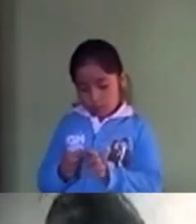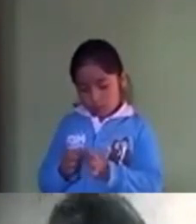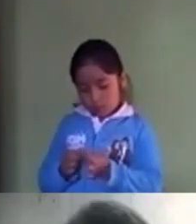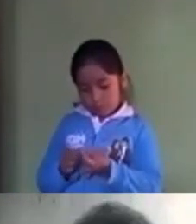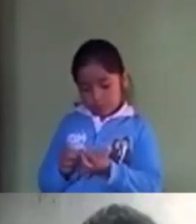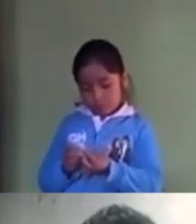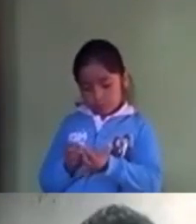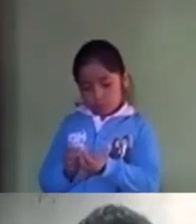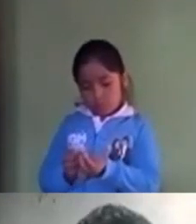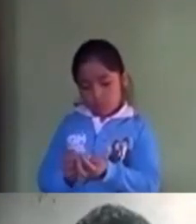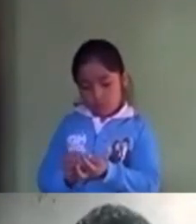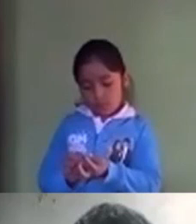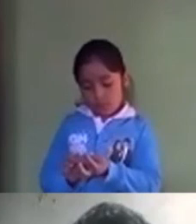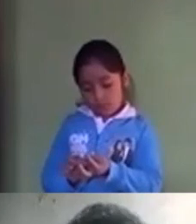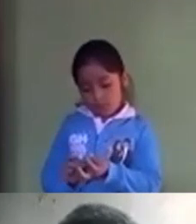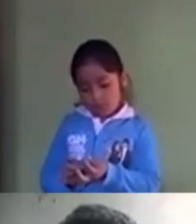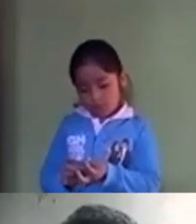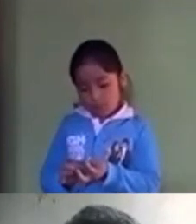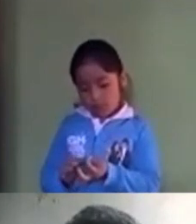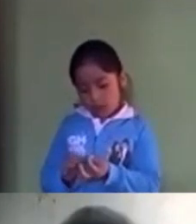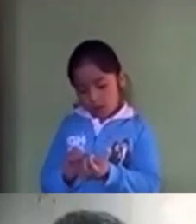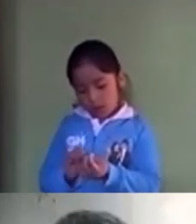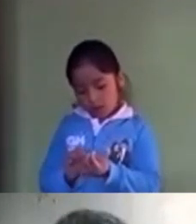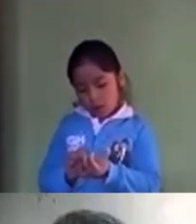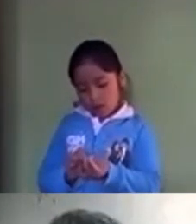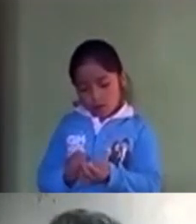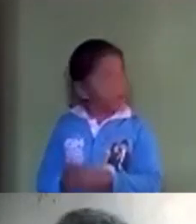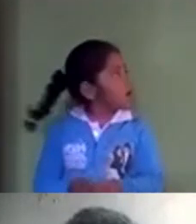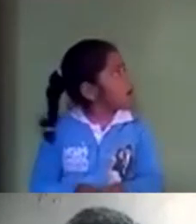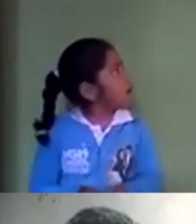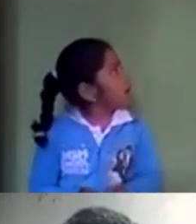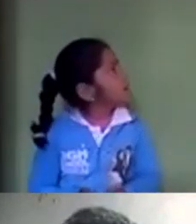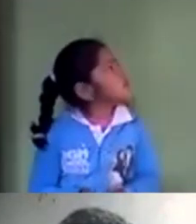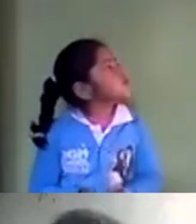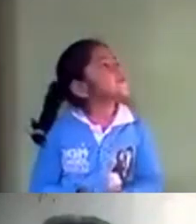Ahorita vamos a ver de nuevo por acá, permítame un ratito.